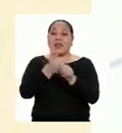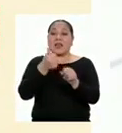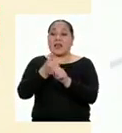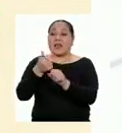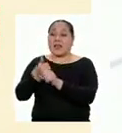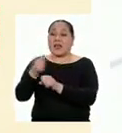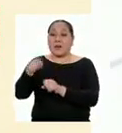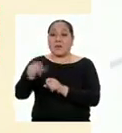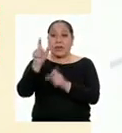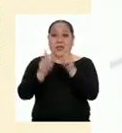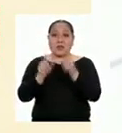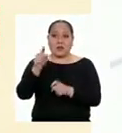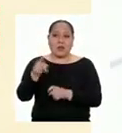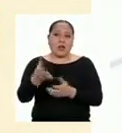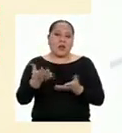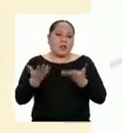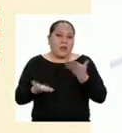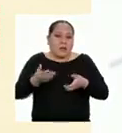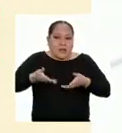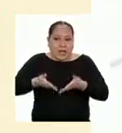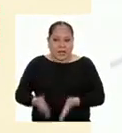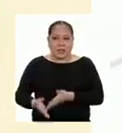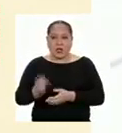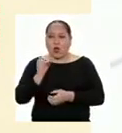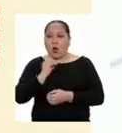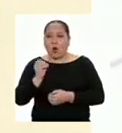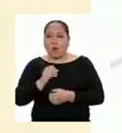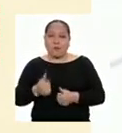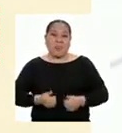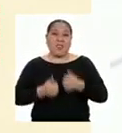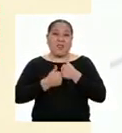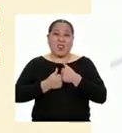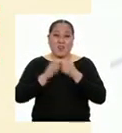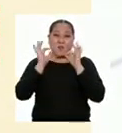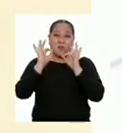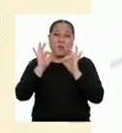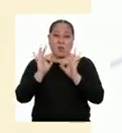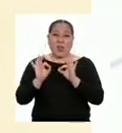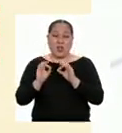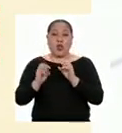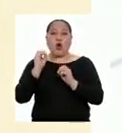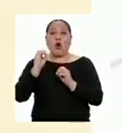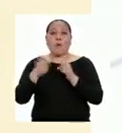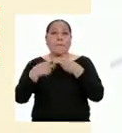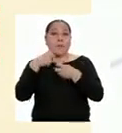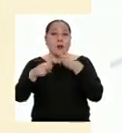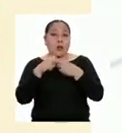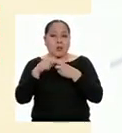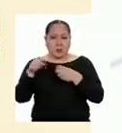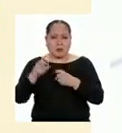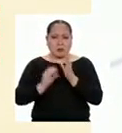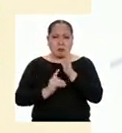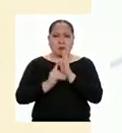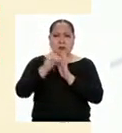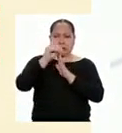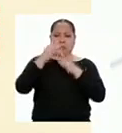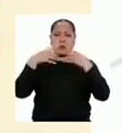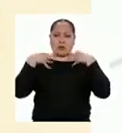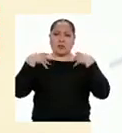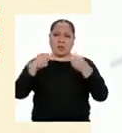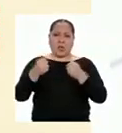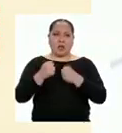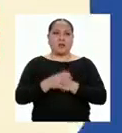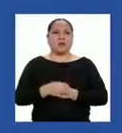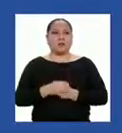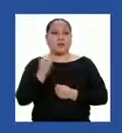de nacer y vivir en situaciones de alto riesgo, se desarrollan psicológicamente sanos y exitosos. Aquí me ayudó la macroregla de